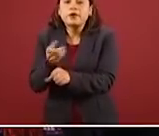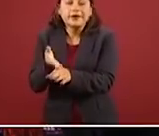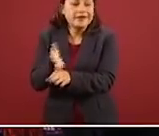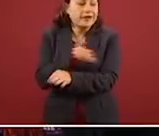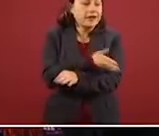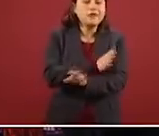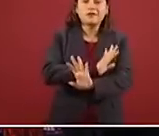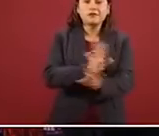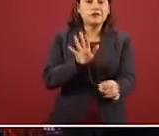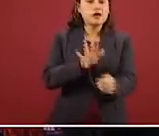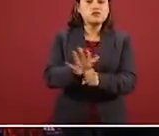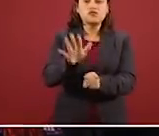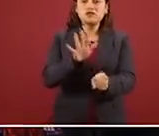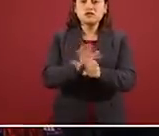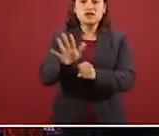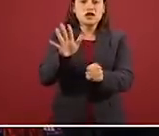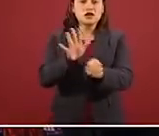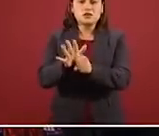pues alcanza